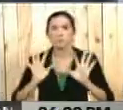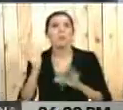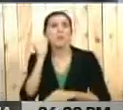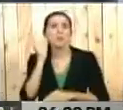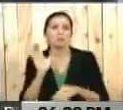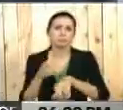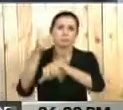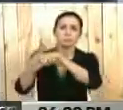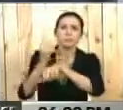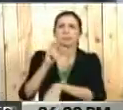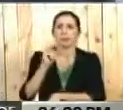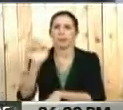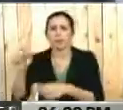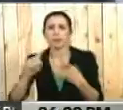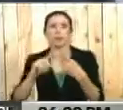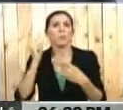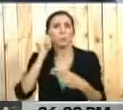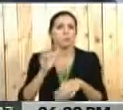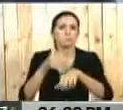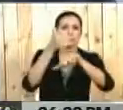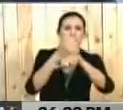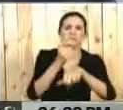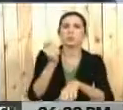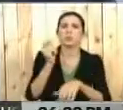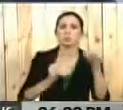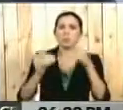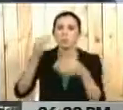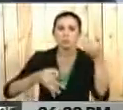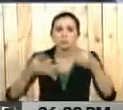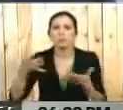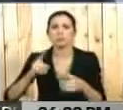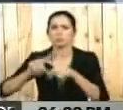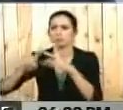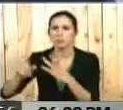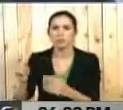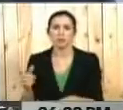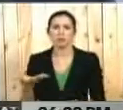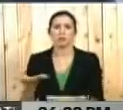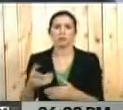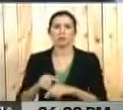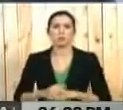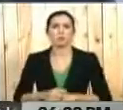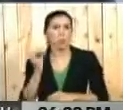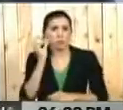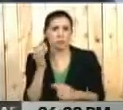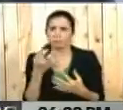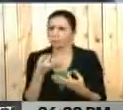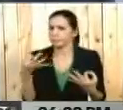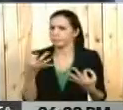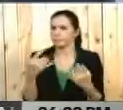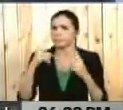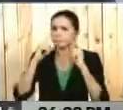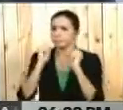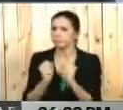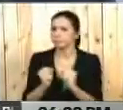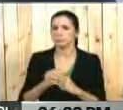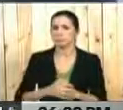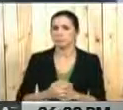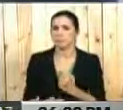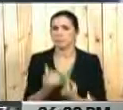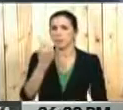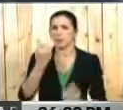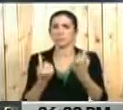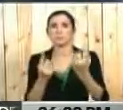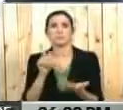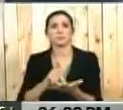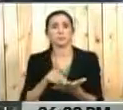y moral, y algunas de ellas, bueno, son mujeres extraordinarias para la historia reciente de